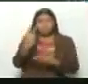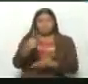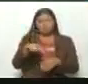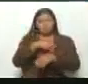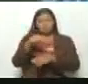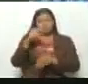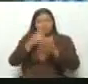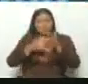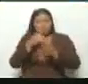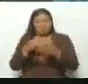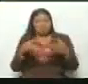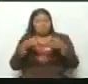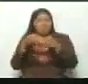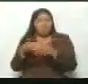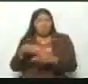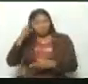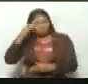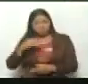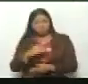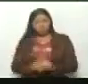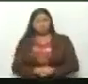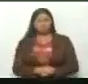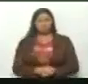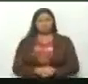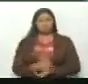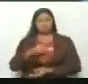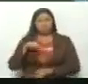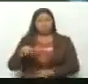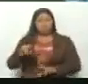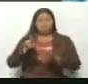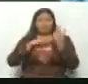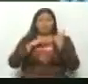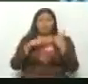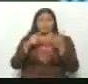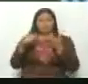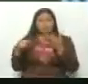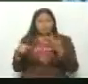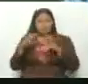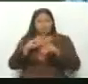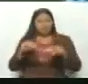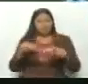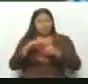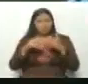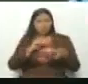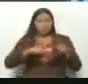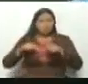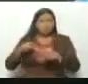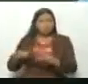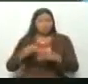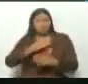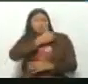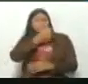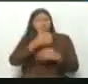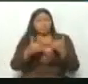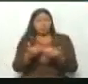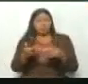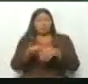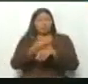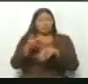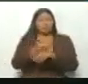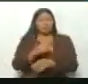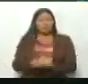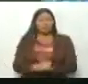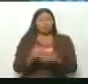cómo va el registro de las brigadas. Y la tarea entonces de nosotros adquirir todos los materiales desde el territorio en coordinación con las autoridades de